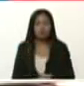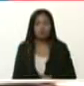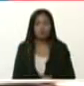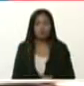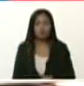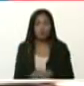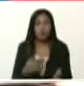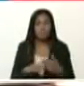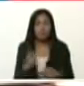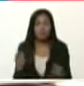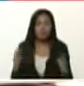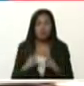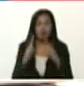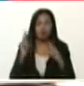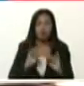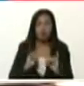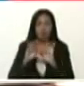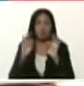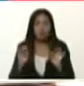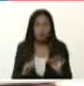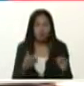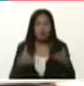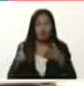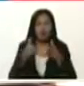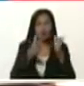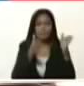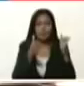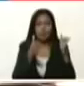y vamos a encontrar el camino